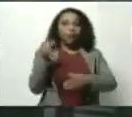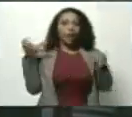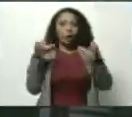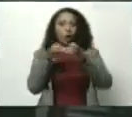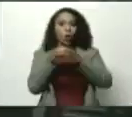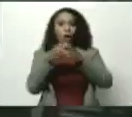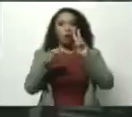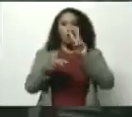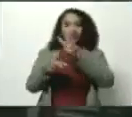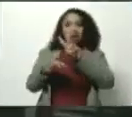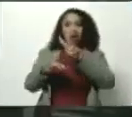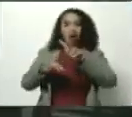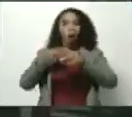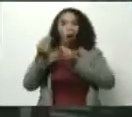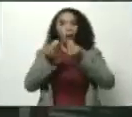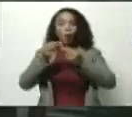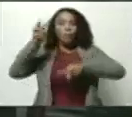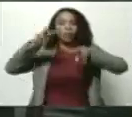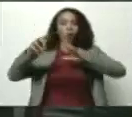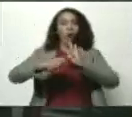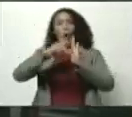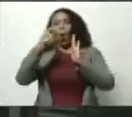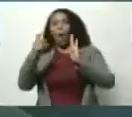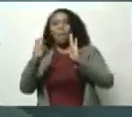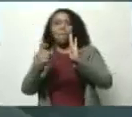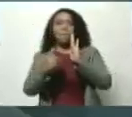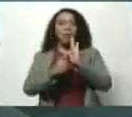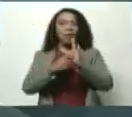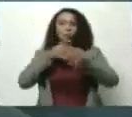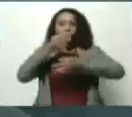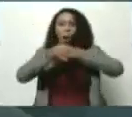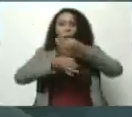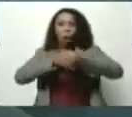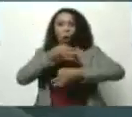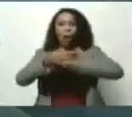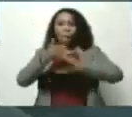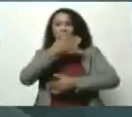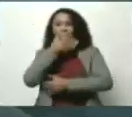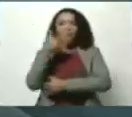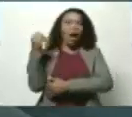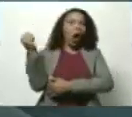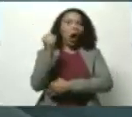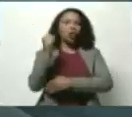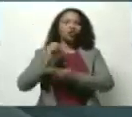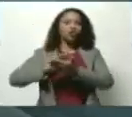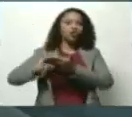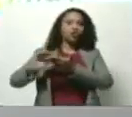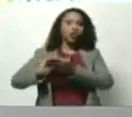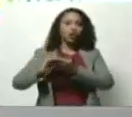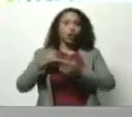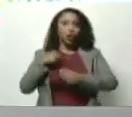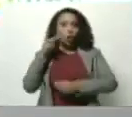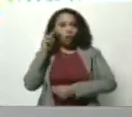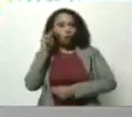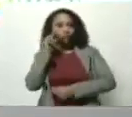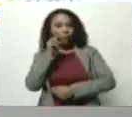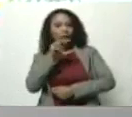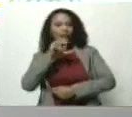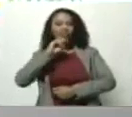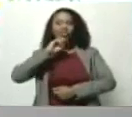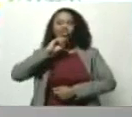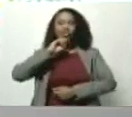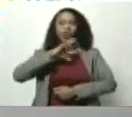muy completa de la mejor recuperación que he visto en la